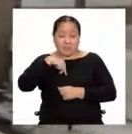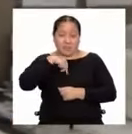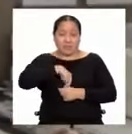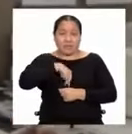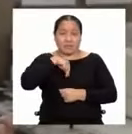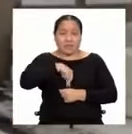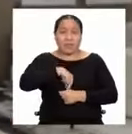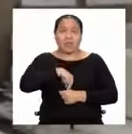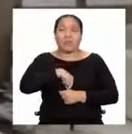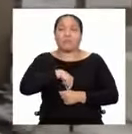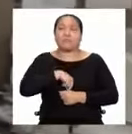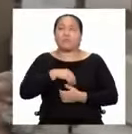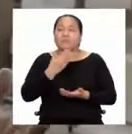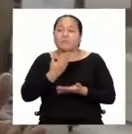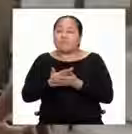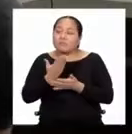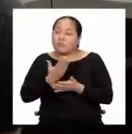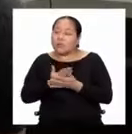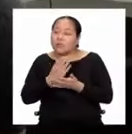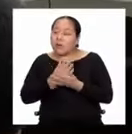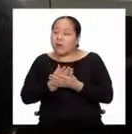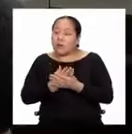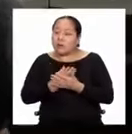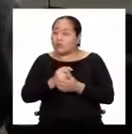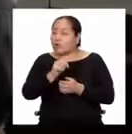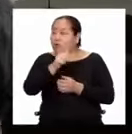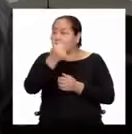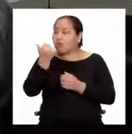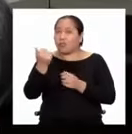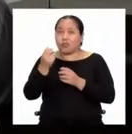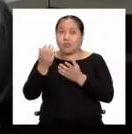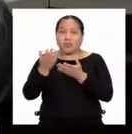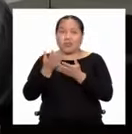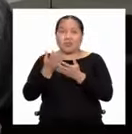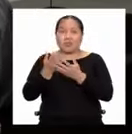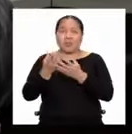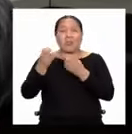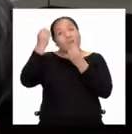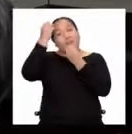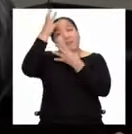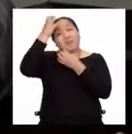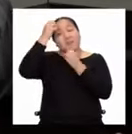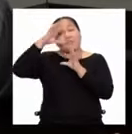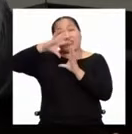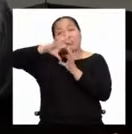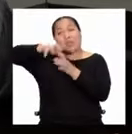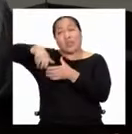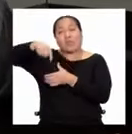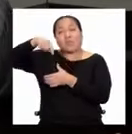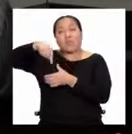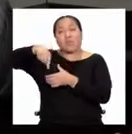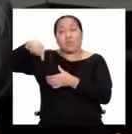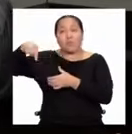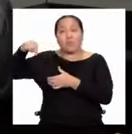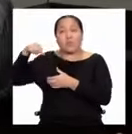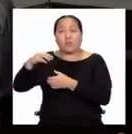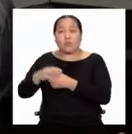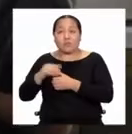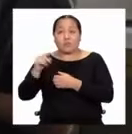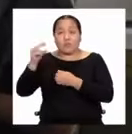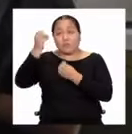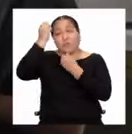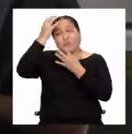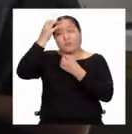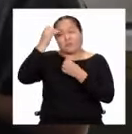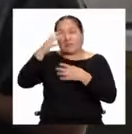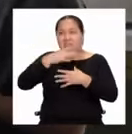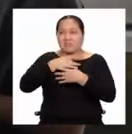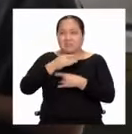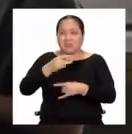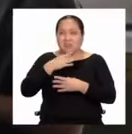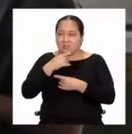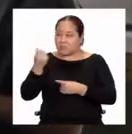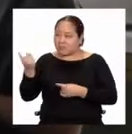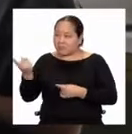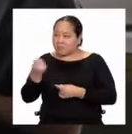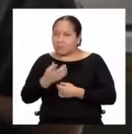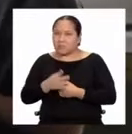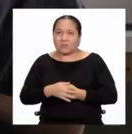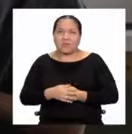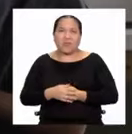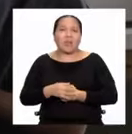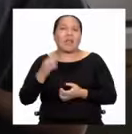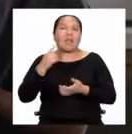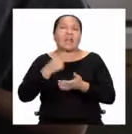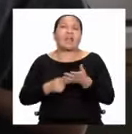comparamos bases de datos del mundo. También tenemos algún tipo de información que es interesante, que puede saber